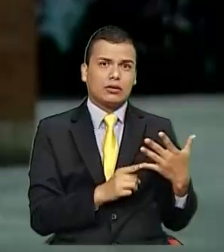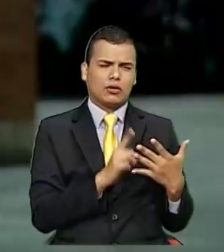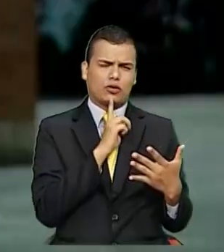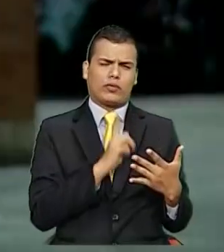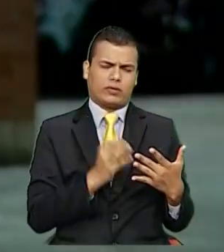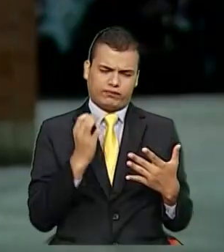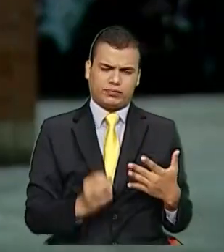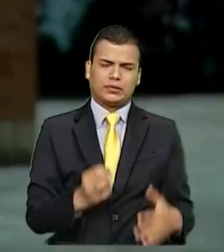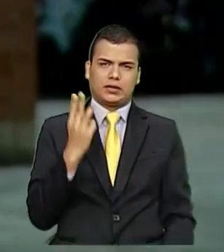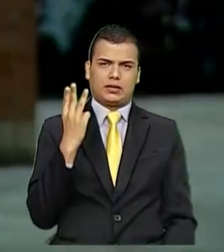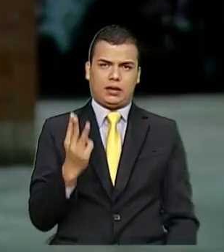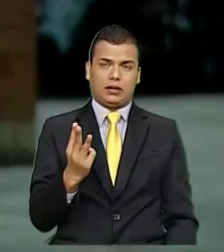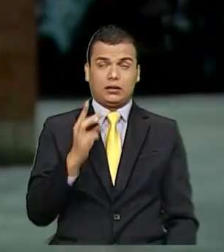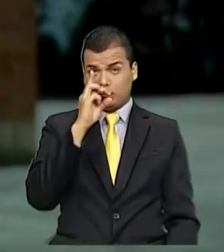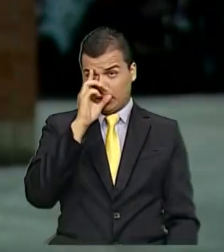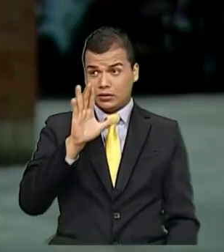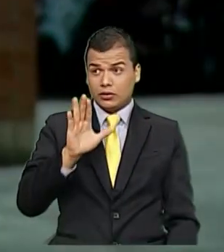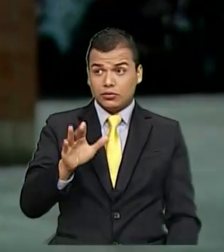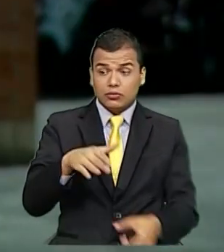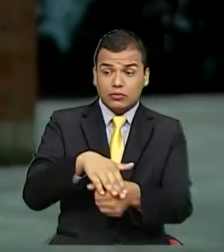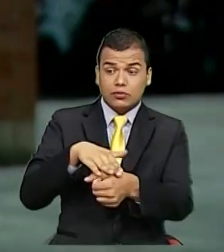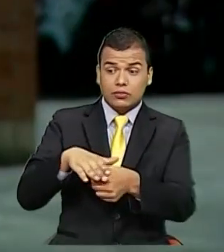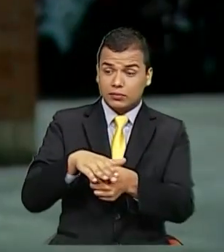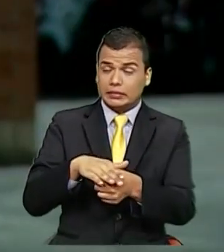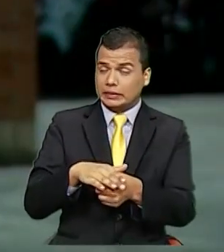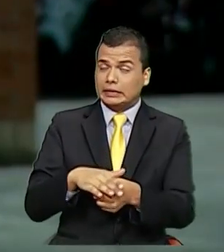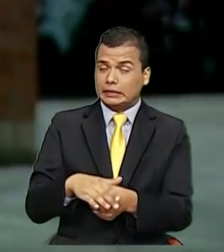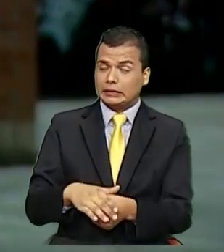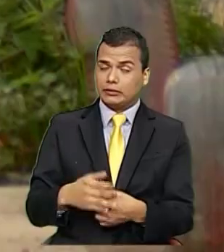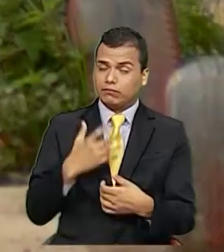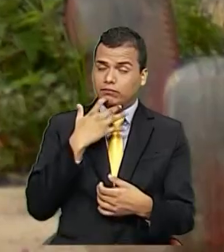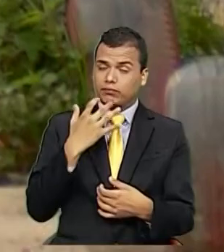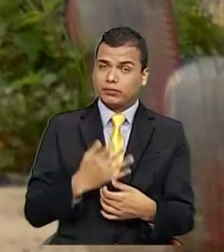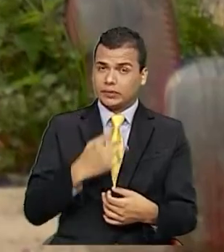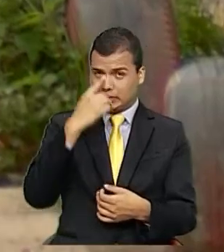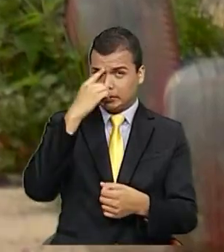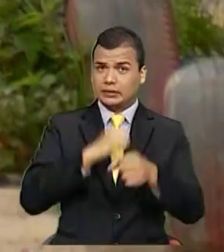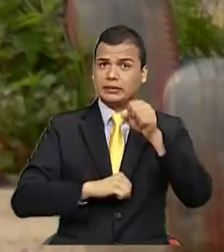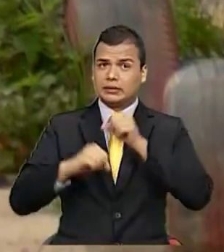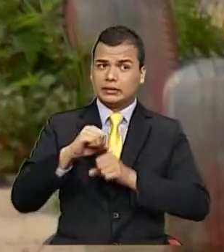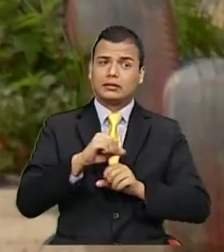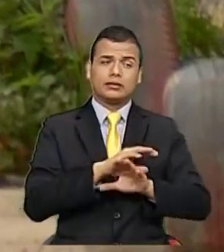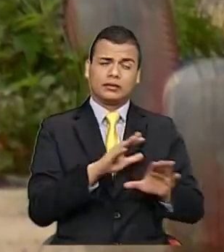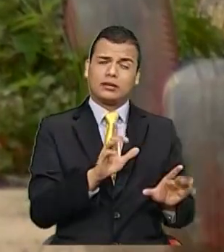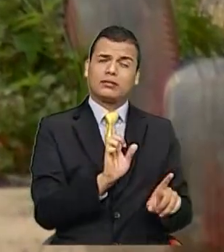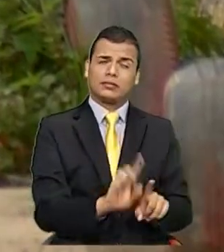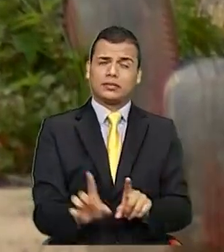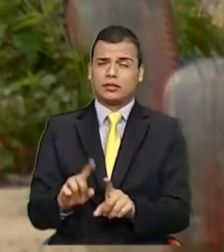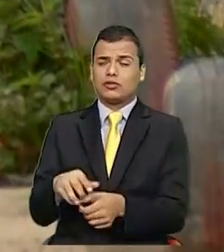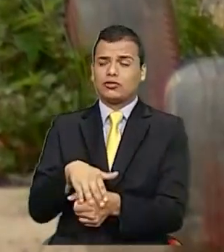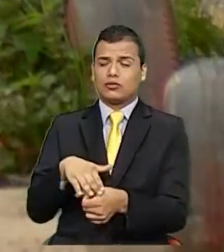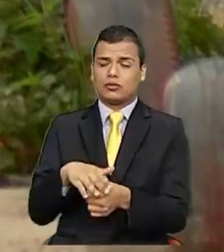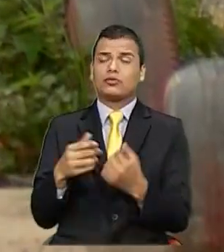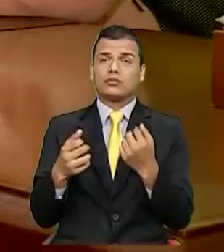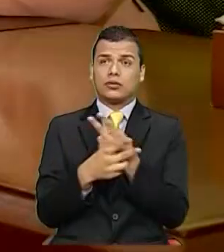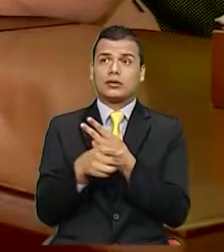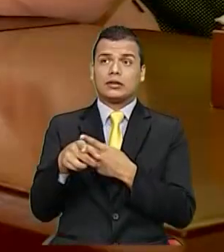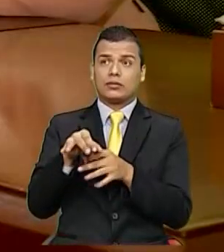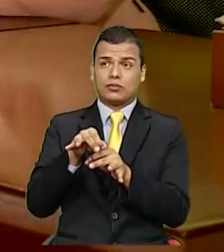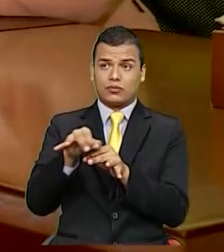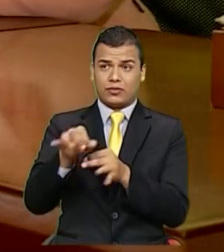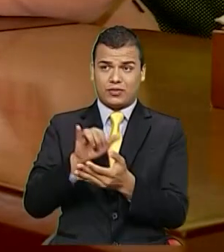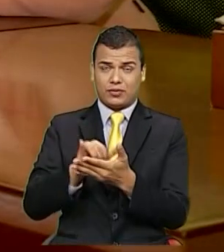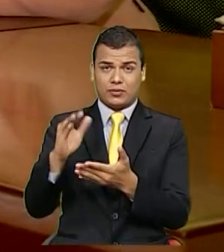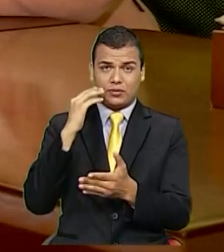embargo, considera que estos hechos son bastante preocupantes. Tras los hechos violentos registrados en Villarrica, la alcaldesa de esta